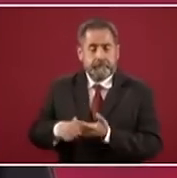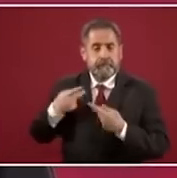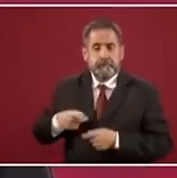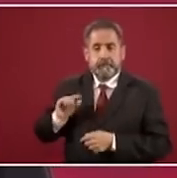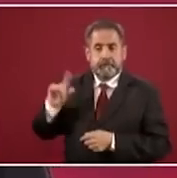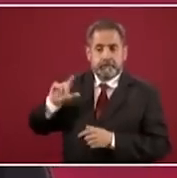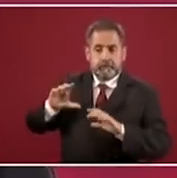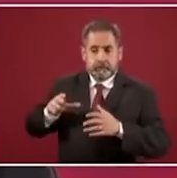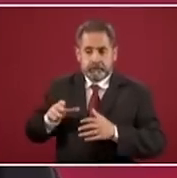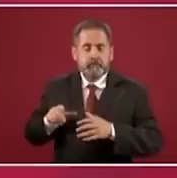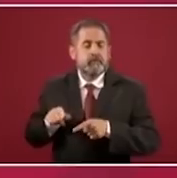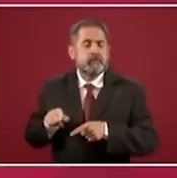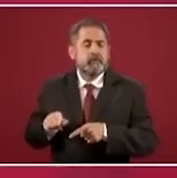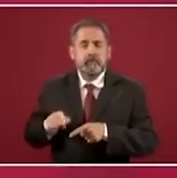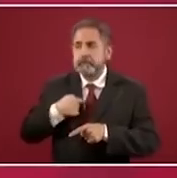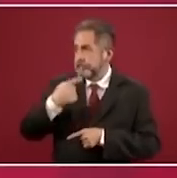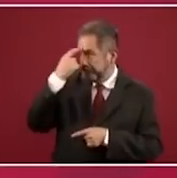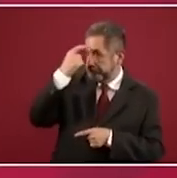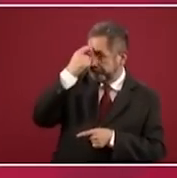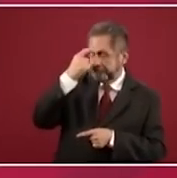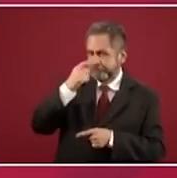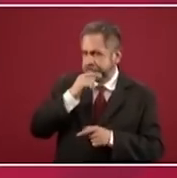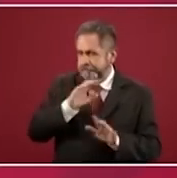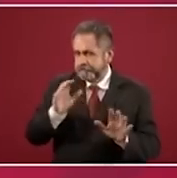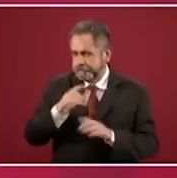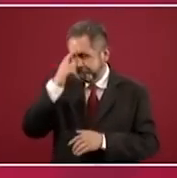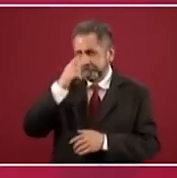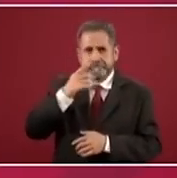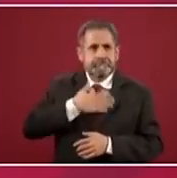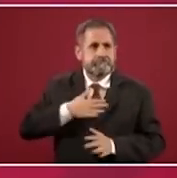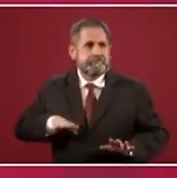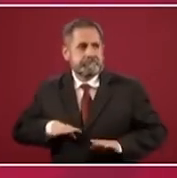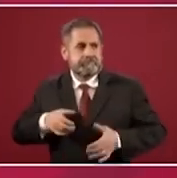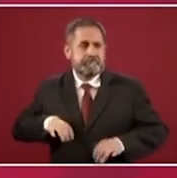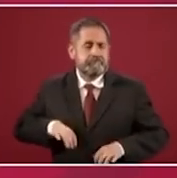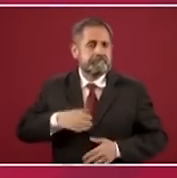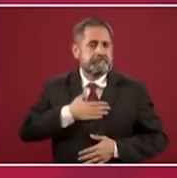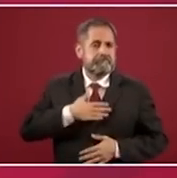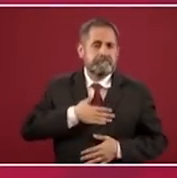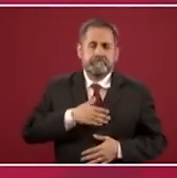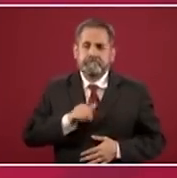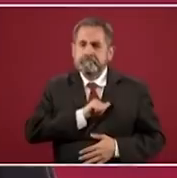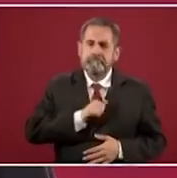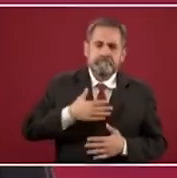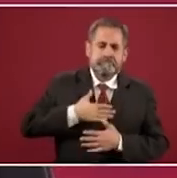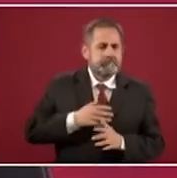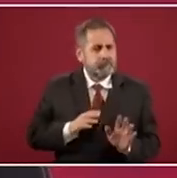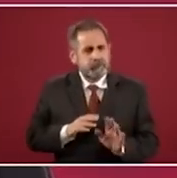pensando nada más en sus intereses personales,